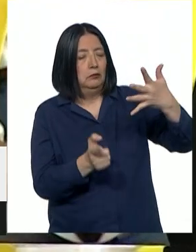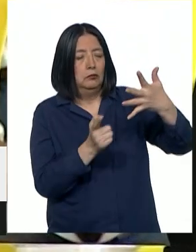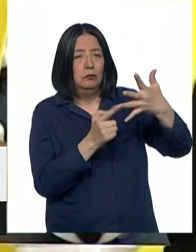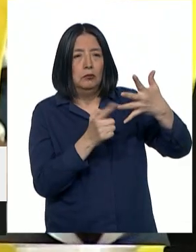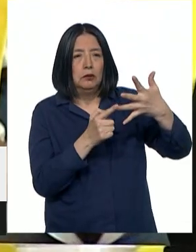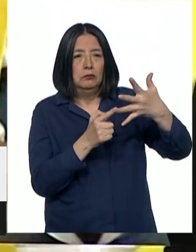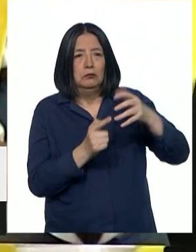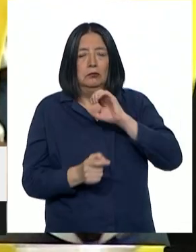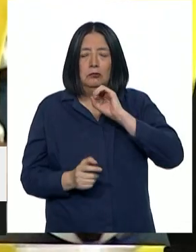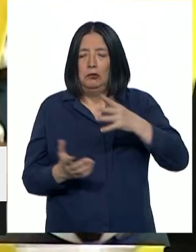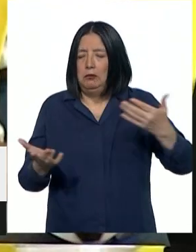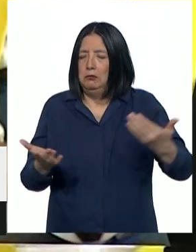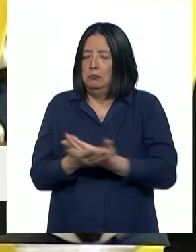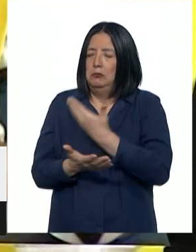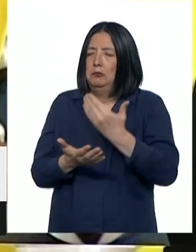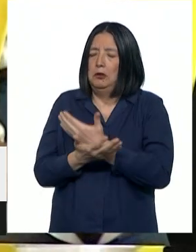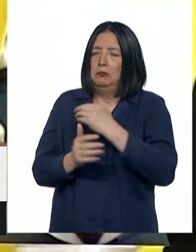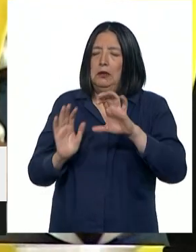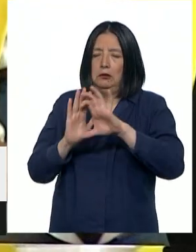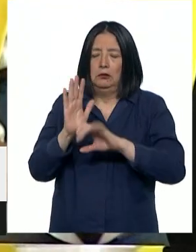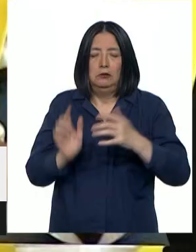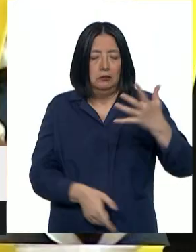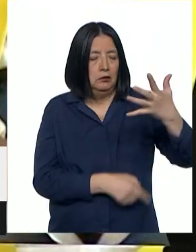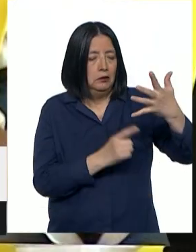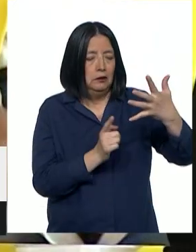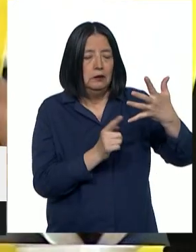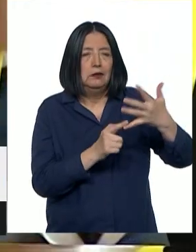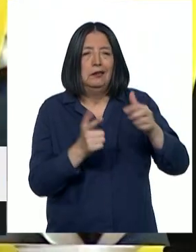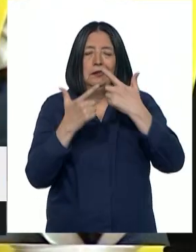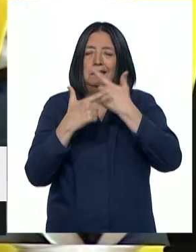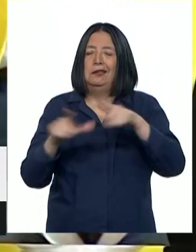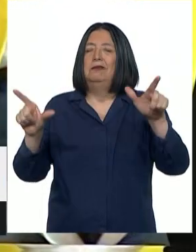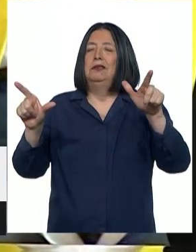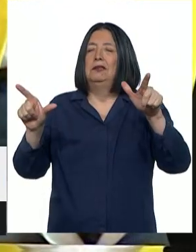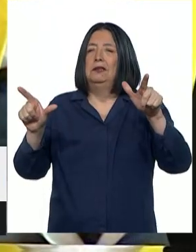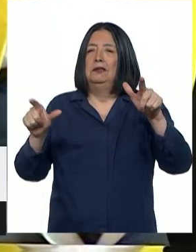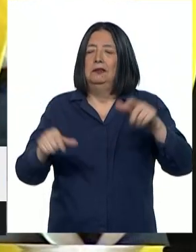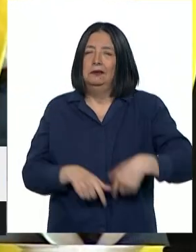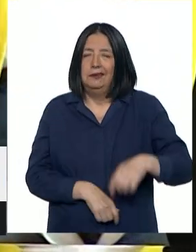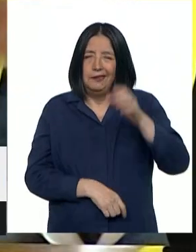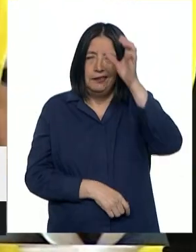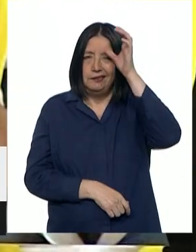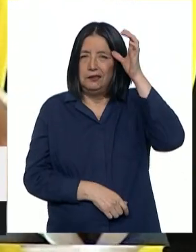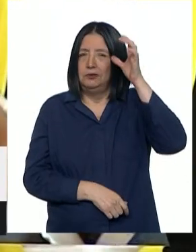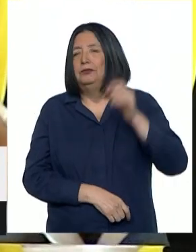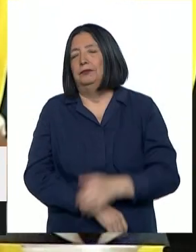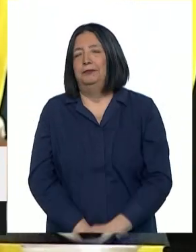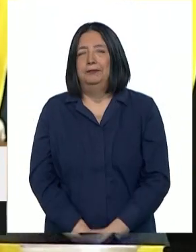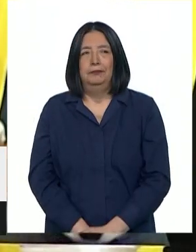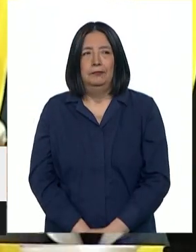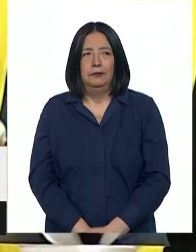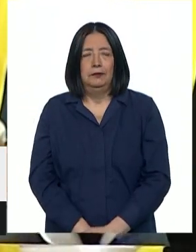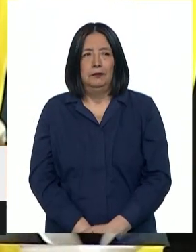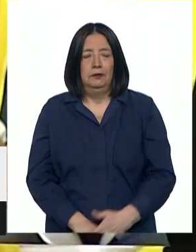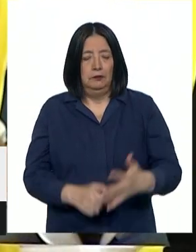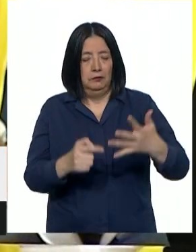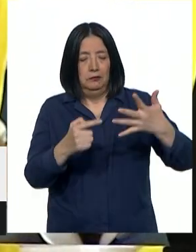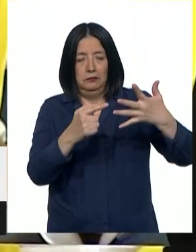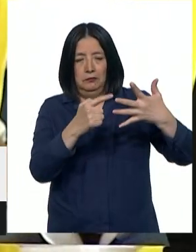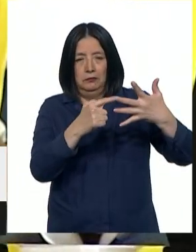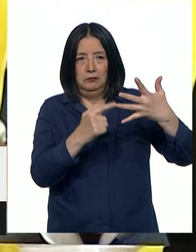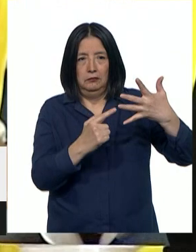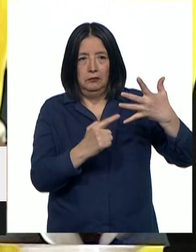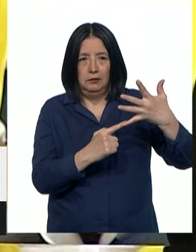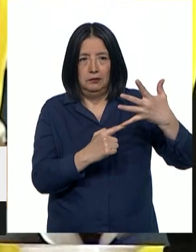nueva Constitución. Y 5, libertad de Pedro Castillo. Estos